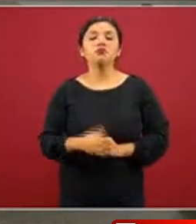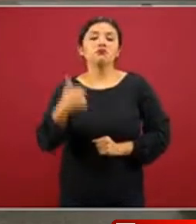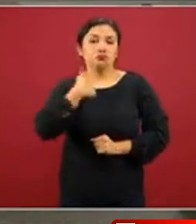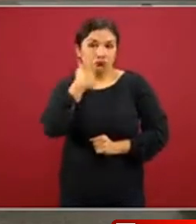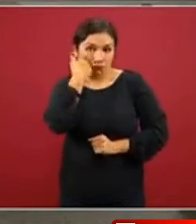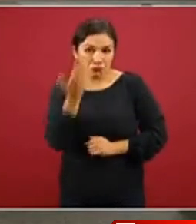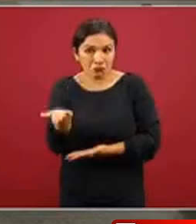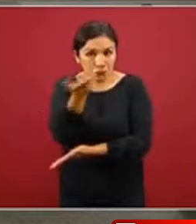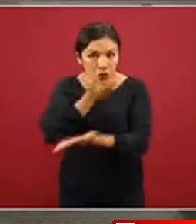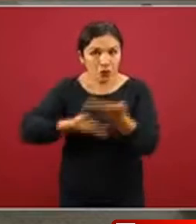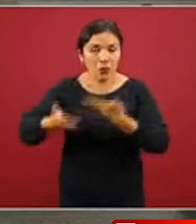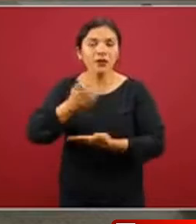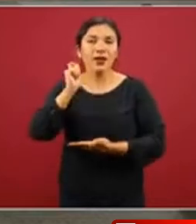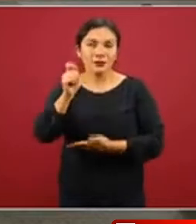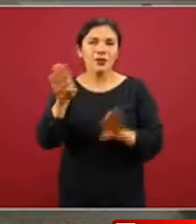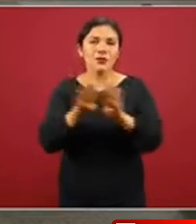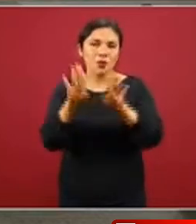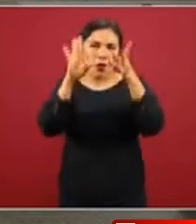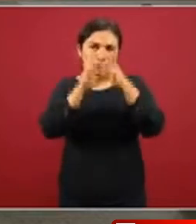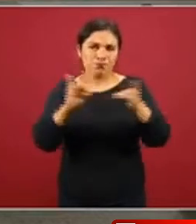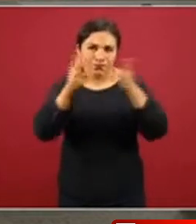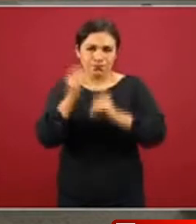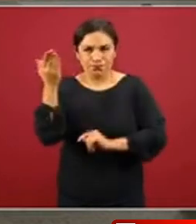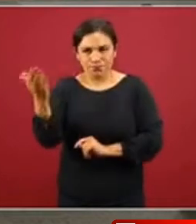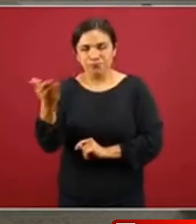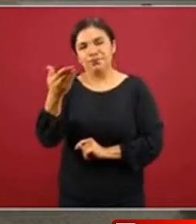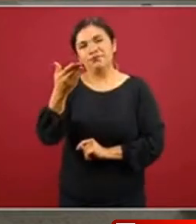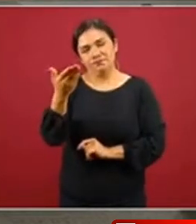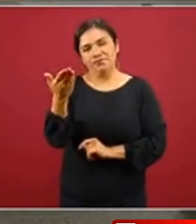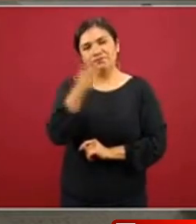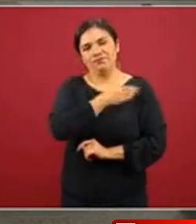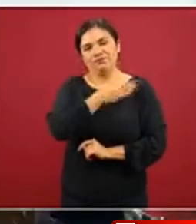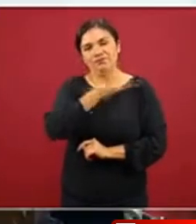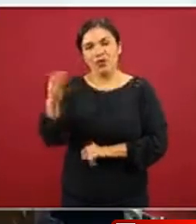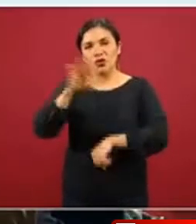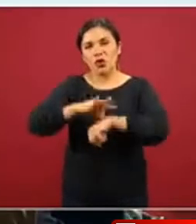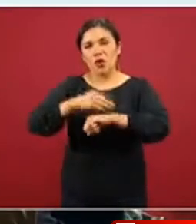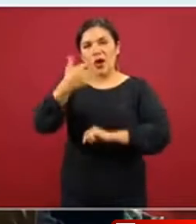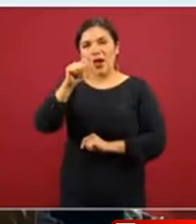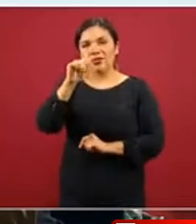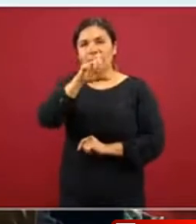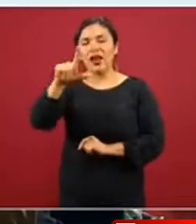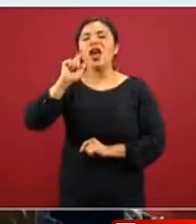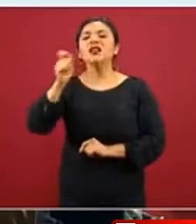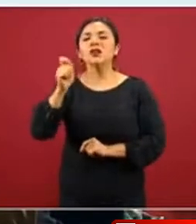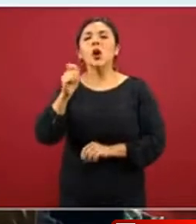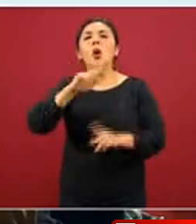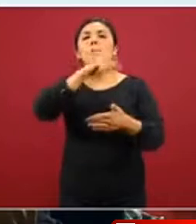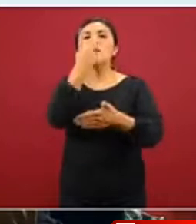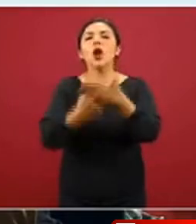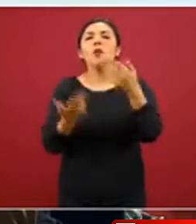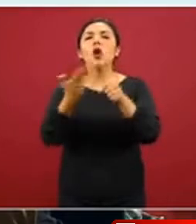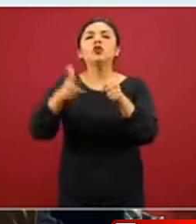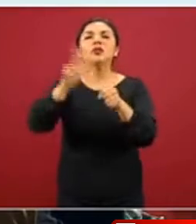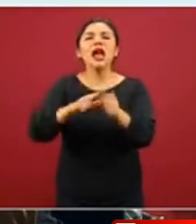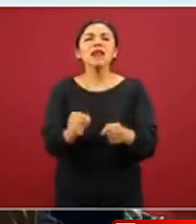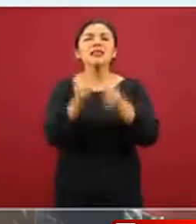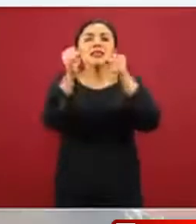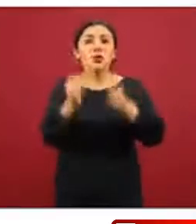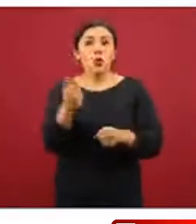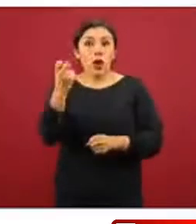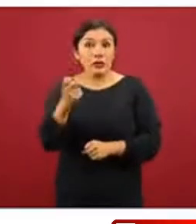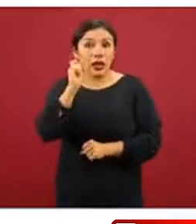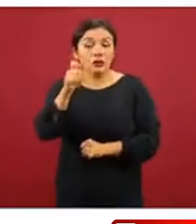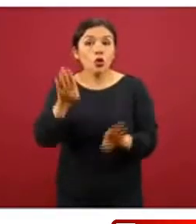quisiéramos compartir lo que ya mencionó también muy generosamente el doctor López-Gatell, que es el programa Hospital Seguro, que yo diría es un